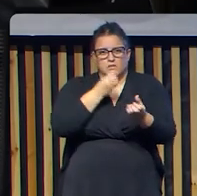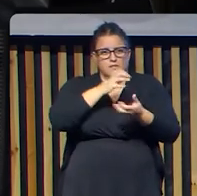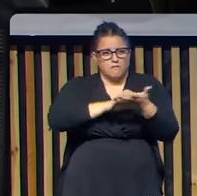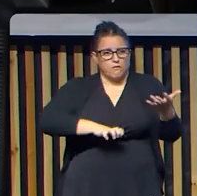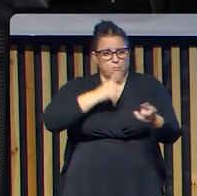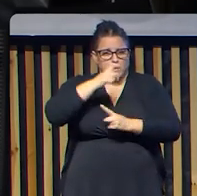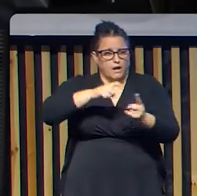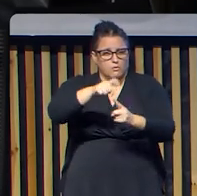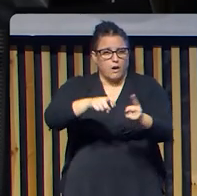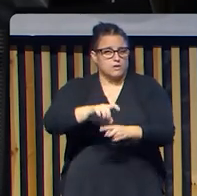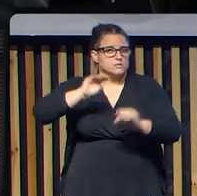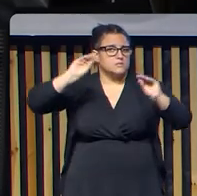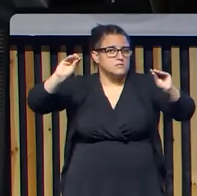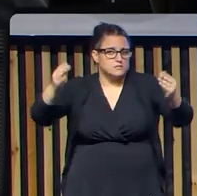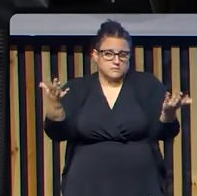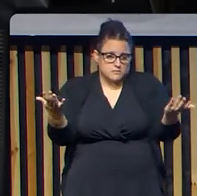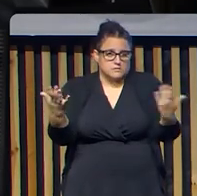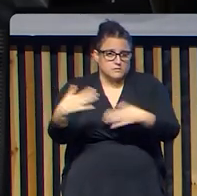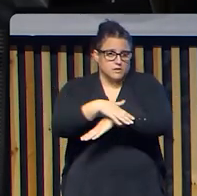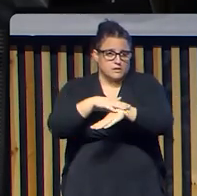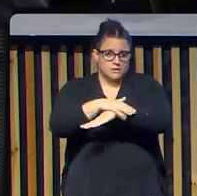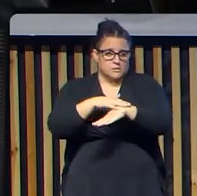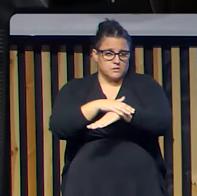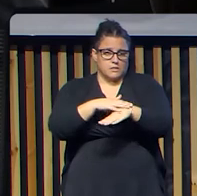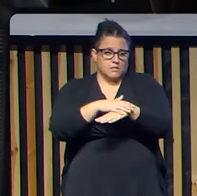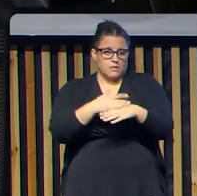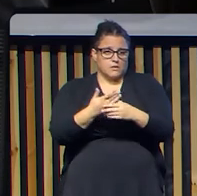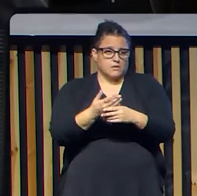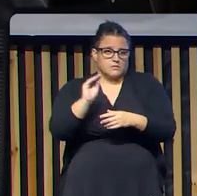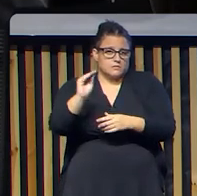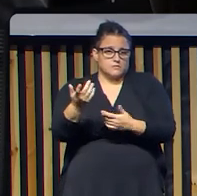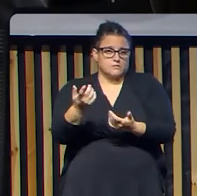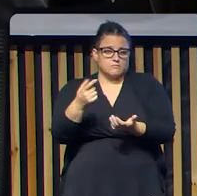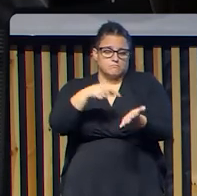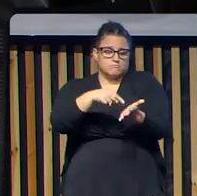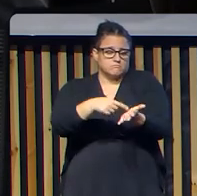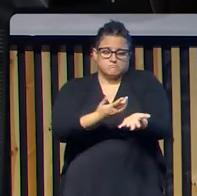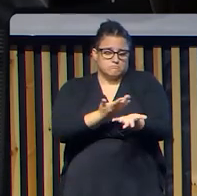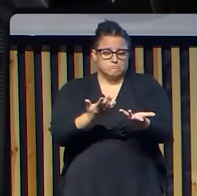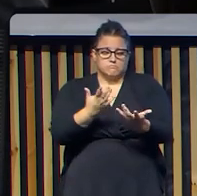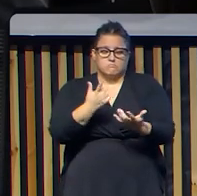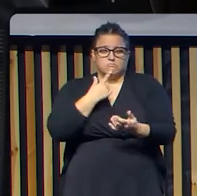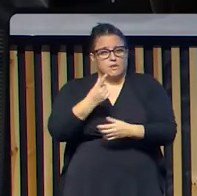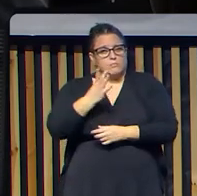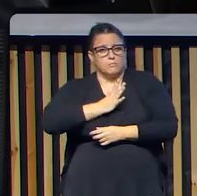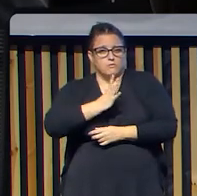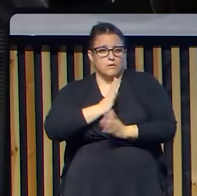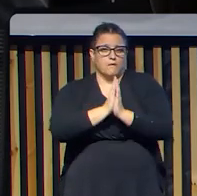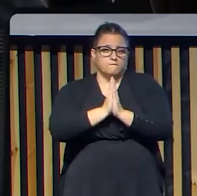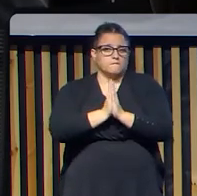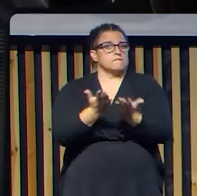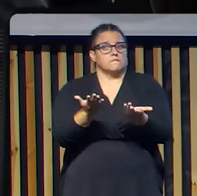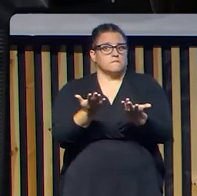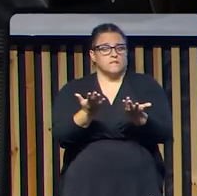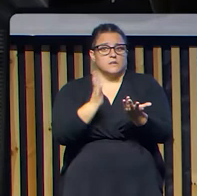anuales ha llamado la atención a diferentes administraciones entre ellas la tributaria diciéndoles por favor les rogamos